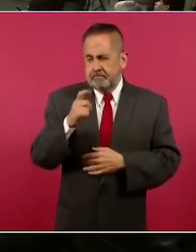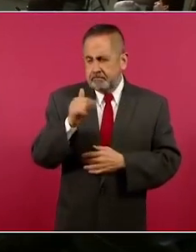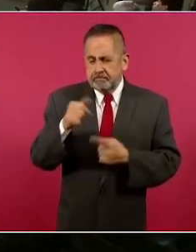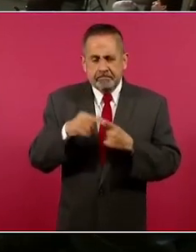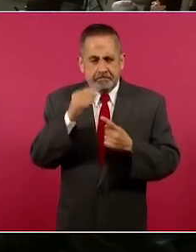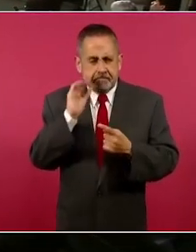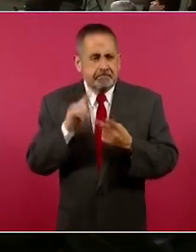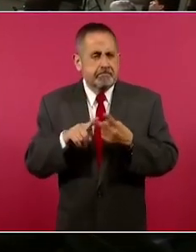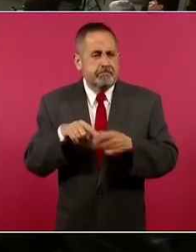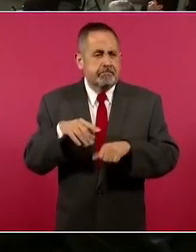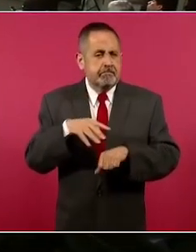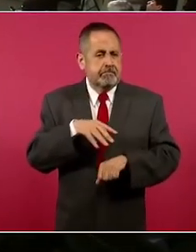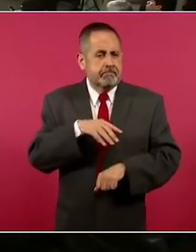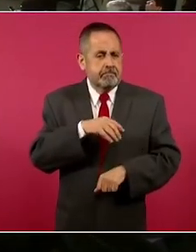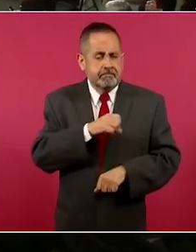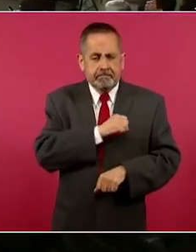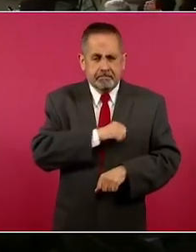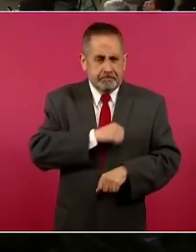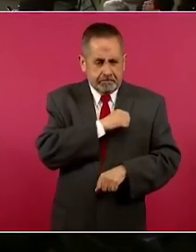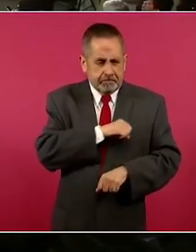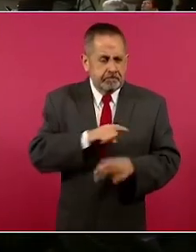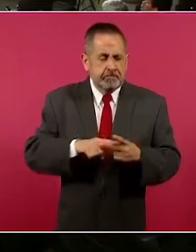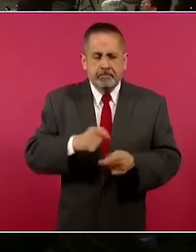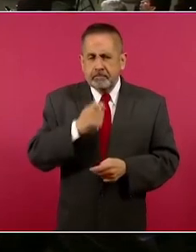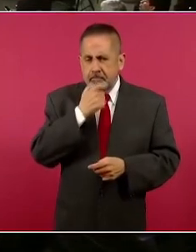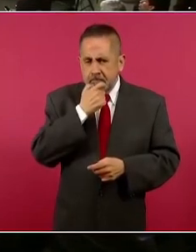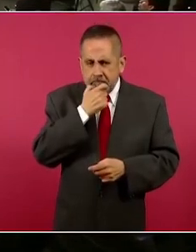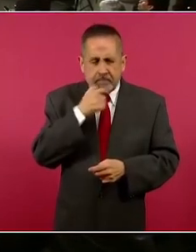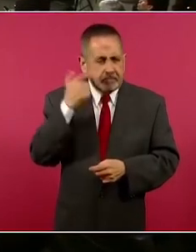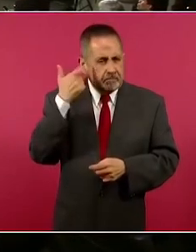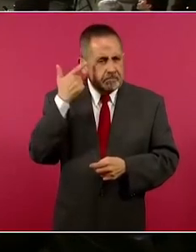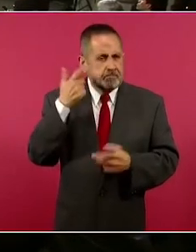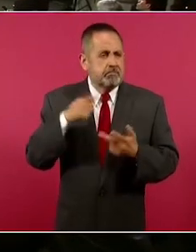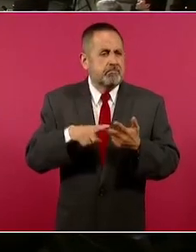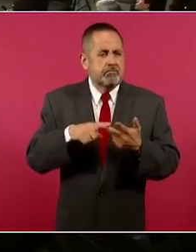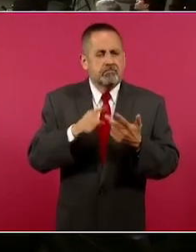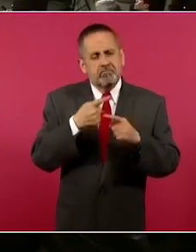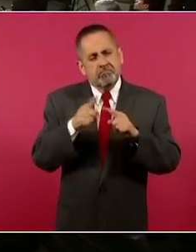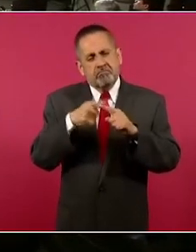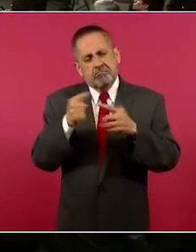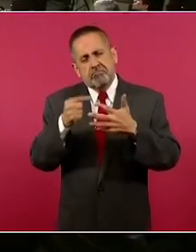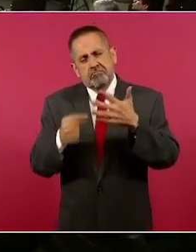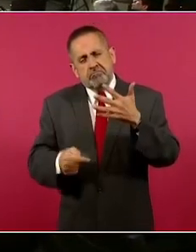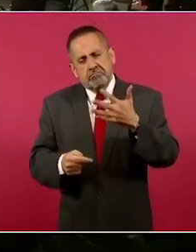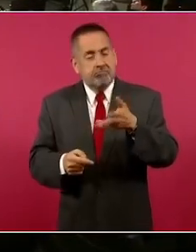Suiza, de Inglaterra y de otros países,